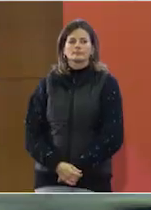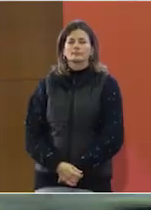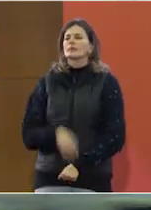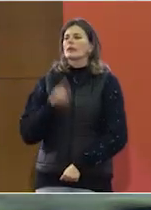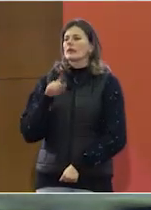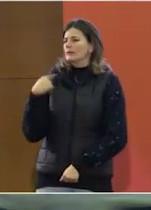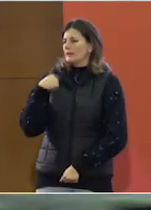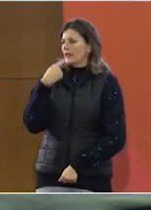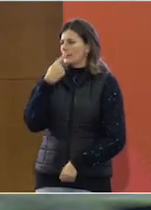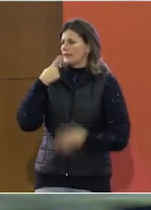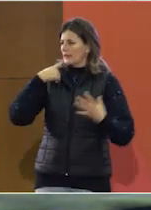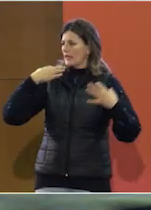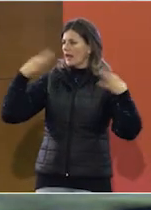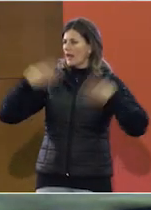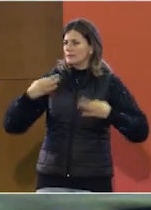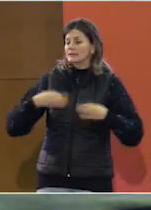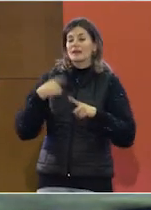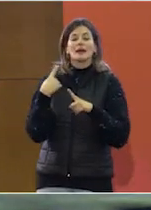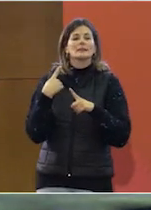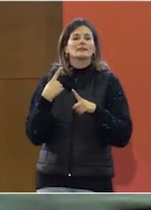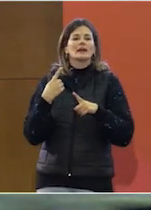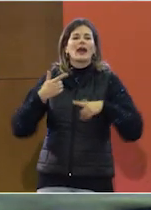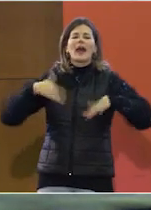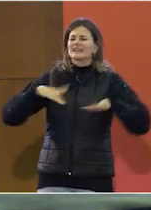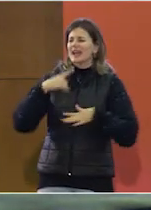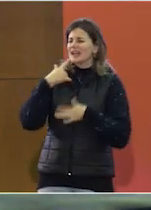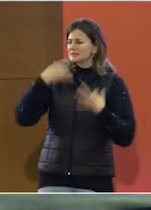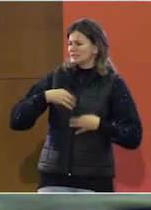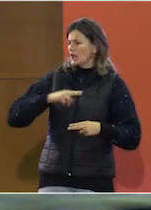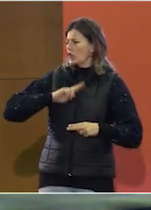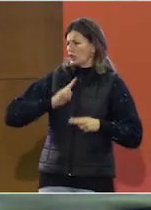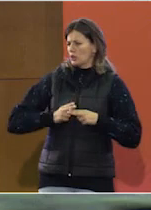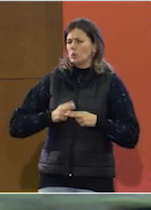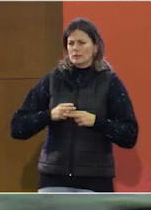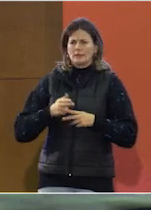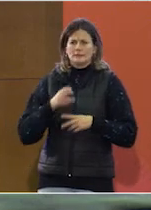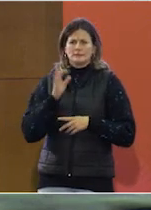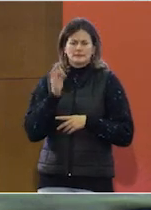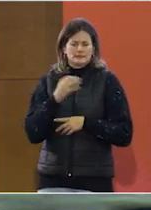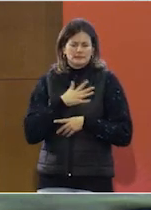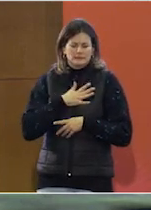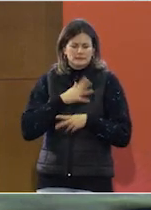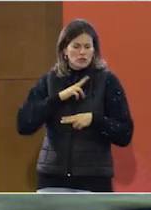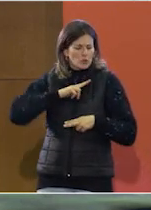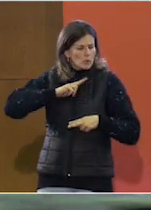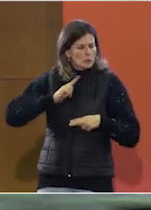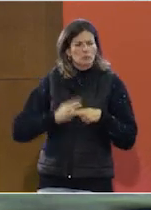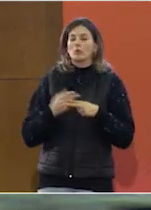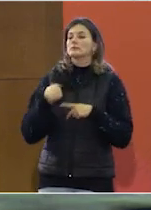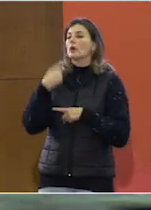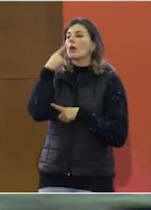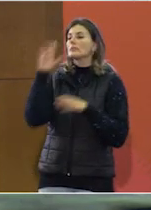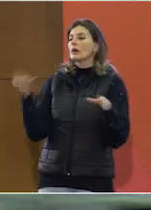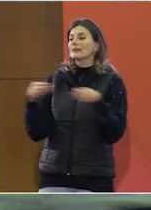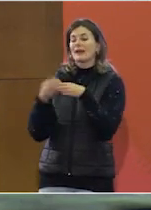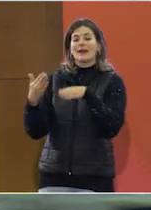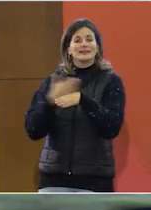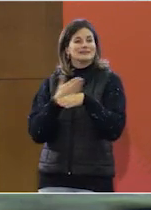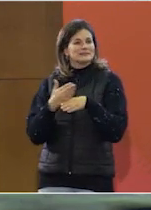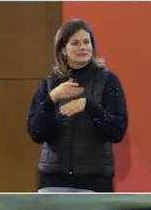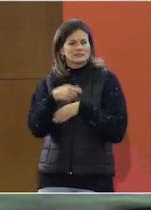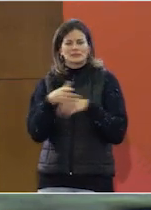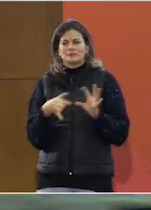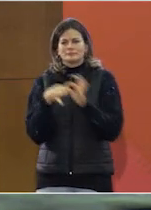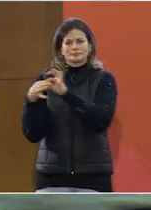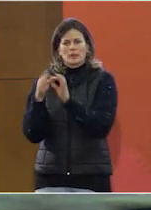Hay que decir la verdad, aunque las verdades duelan. Es enormemente doloroso ver al Partido Socialista de la mano